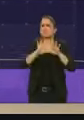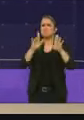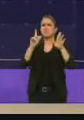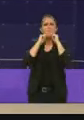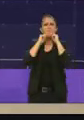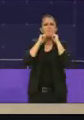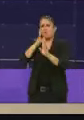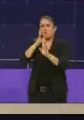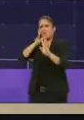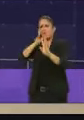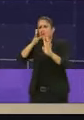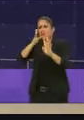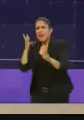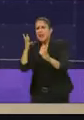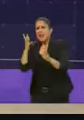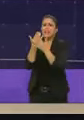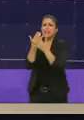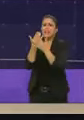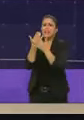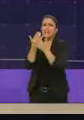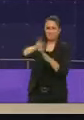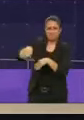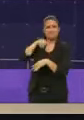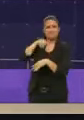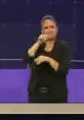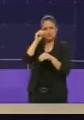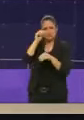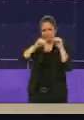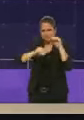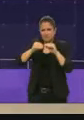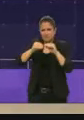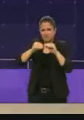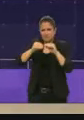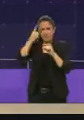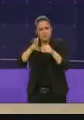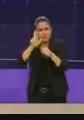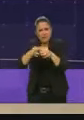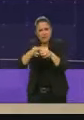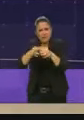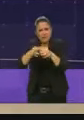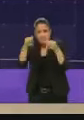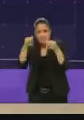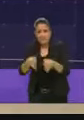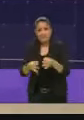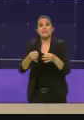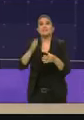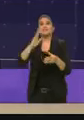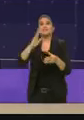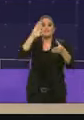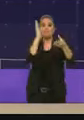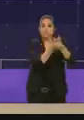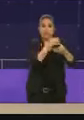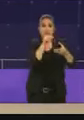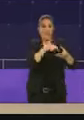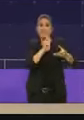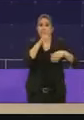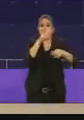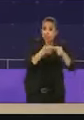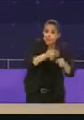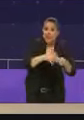tiempos de espera. Tres, salud digital, expediente clínico electrónico, teleconsultas y